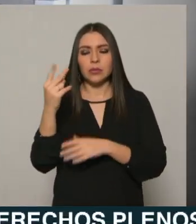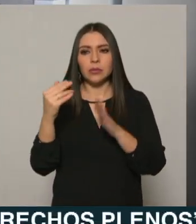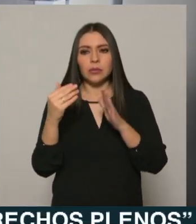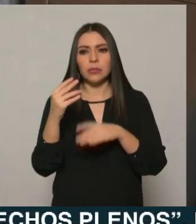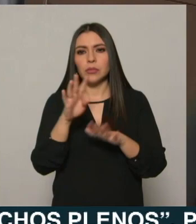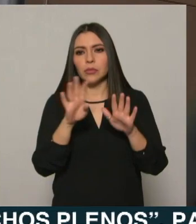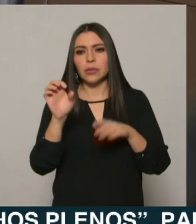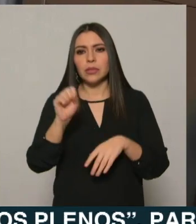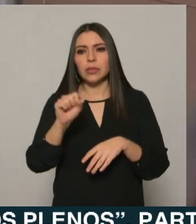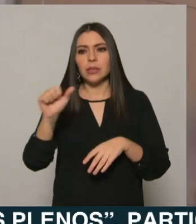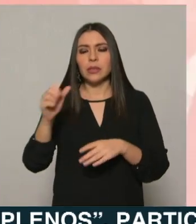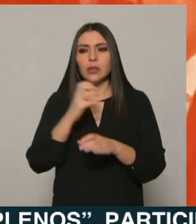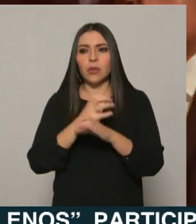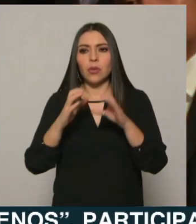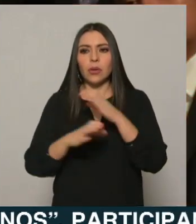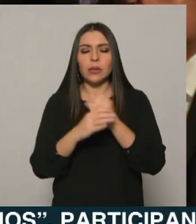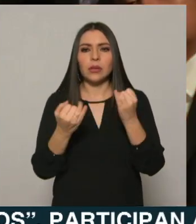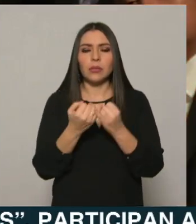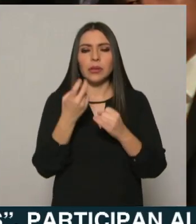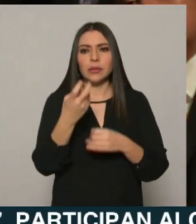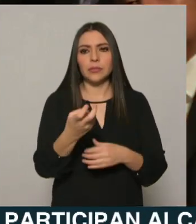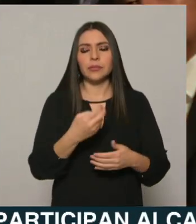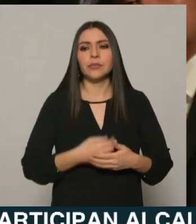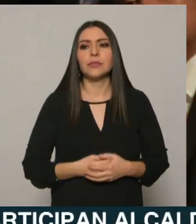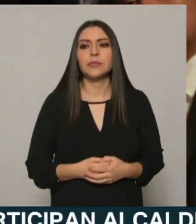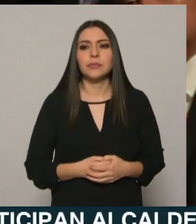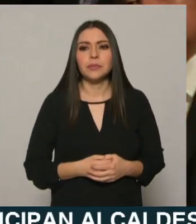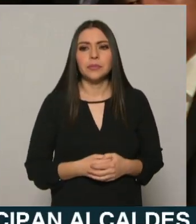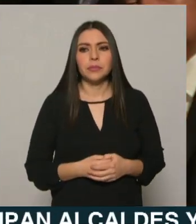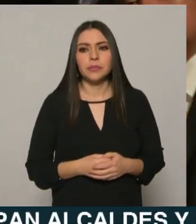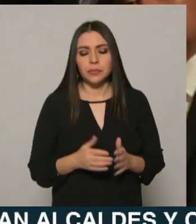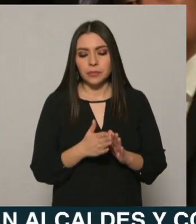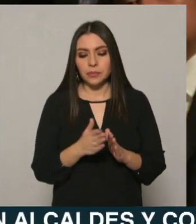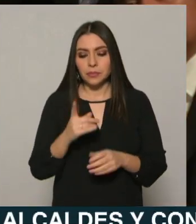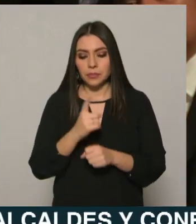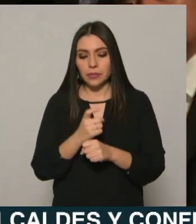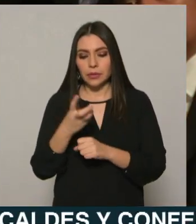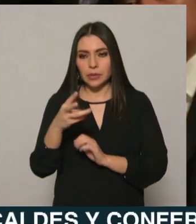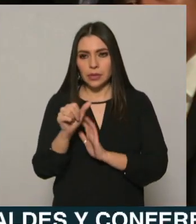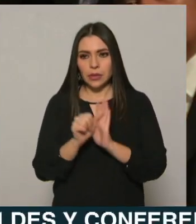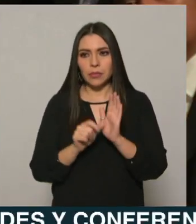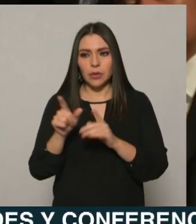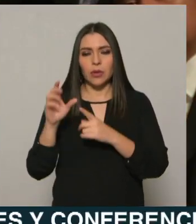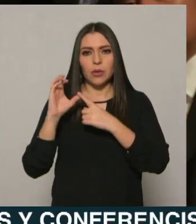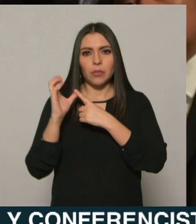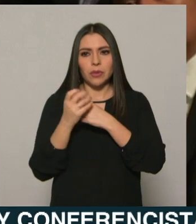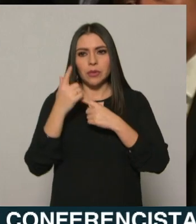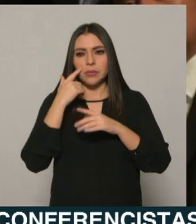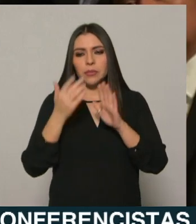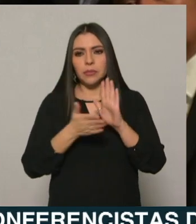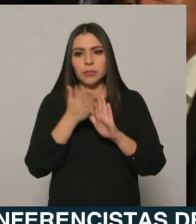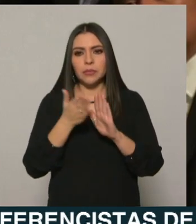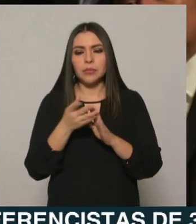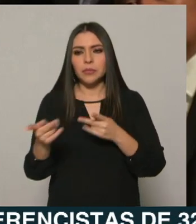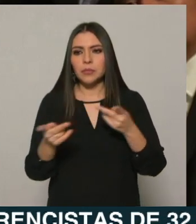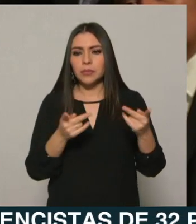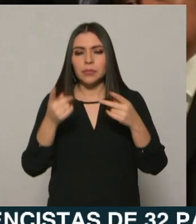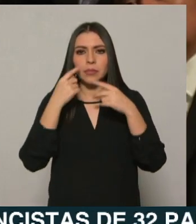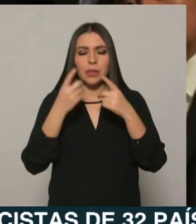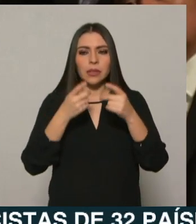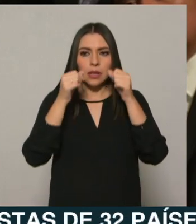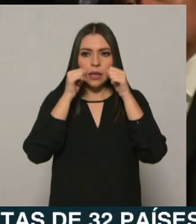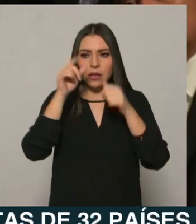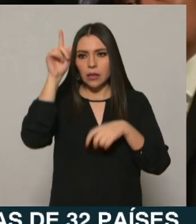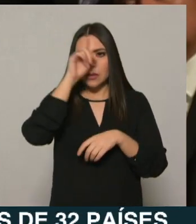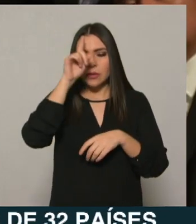22,966 acciones de este tipo. Durante el primer trimestre, la Comisión de Reconstrucción diseñó un sistema de atención